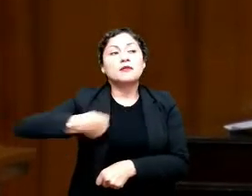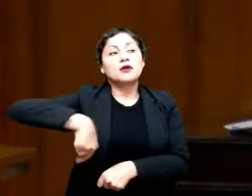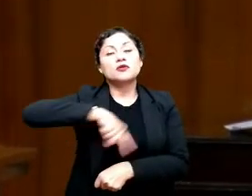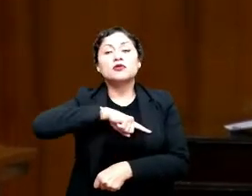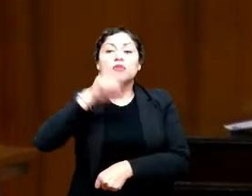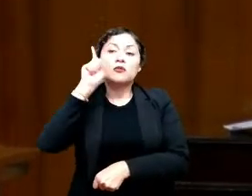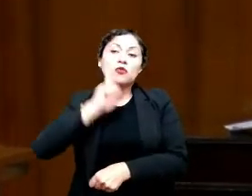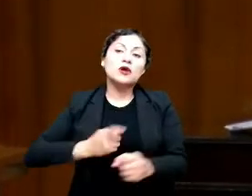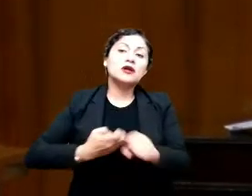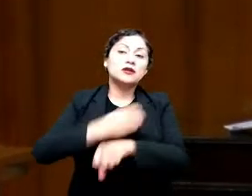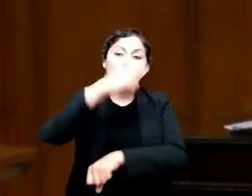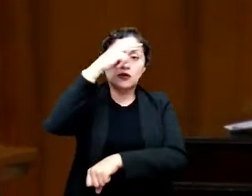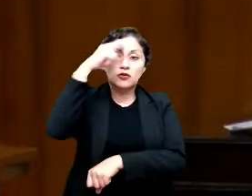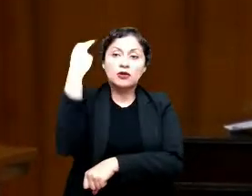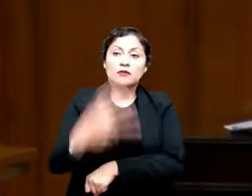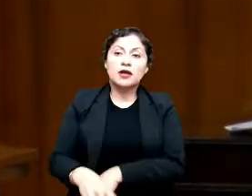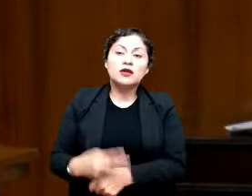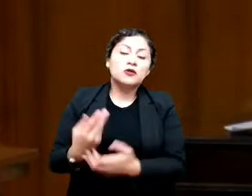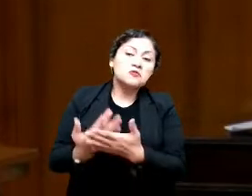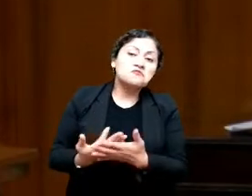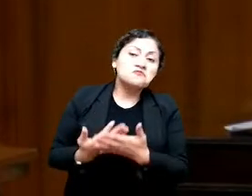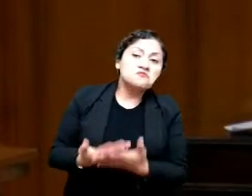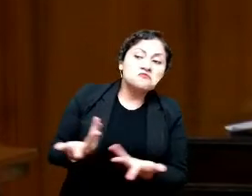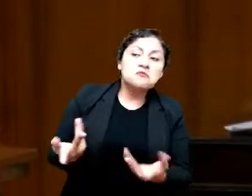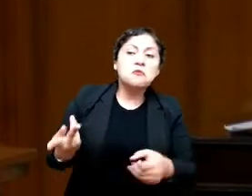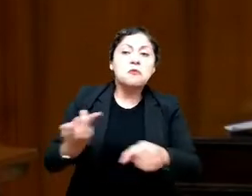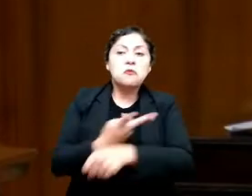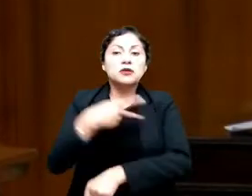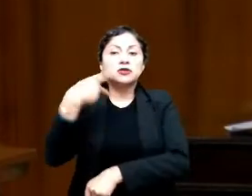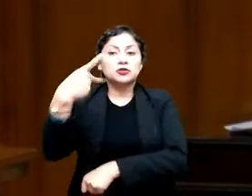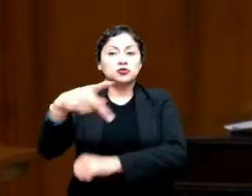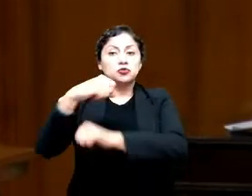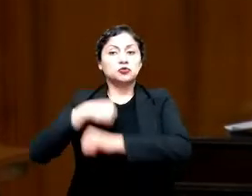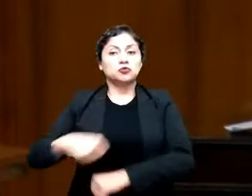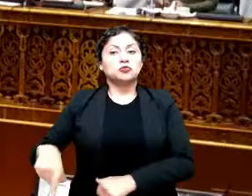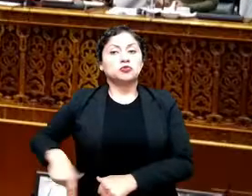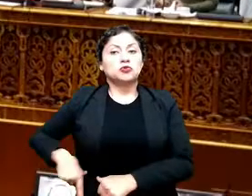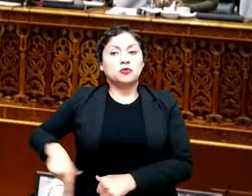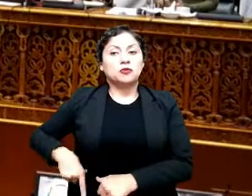administración. Agradecemos sus respuestas. Es cuanto.